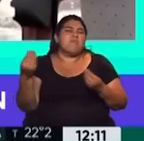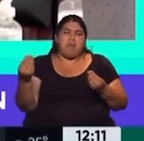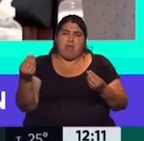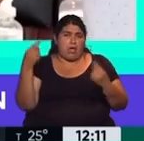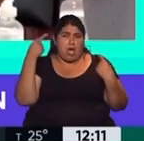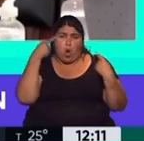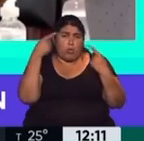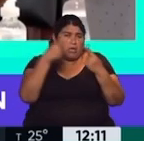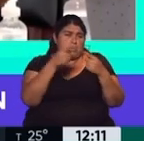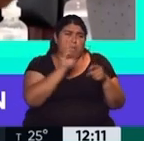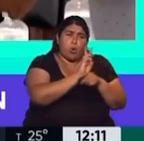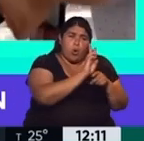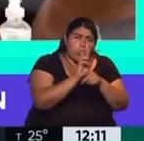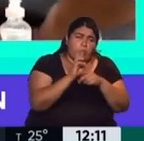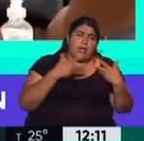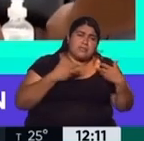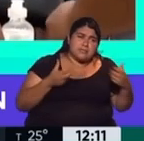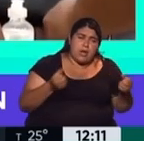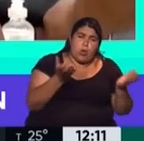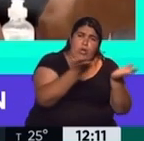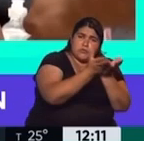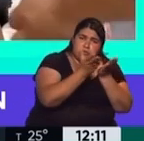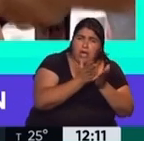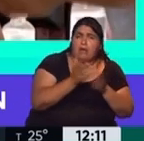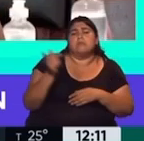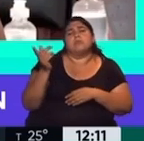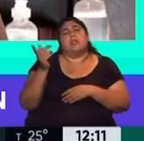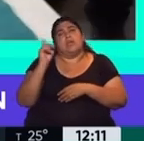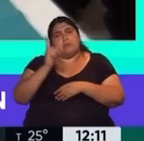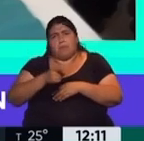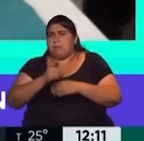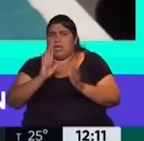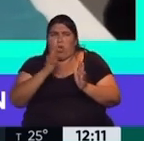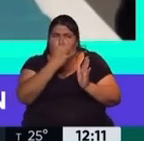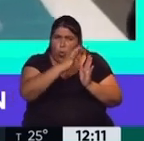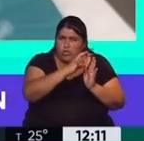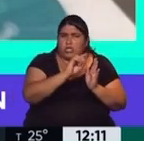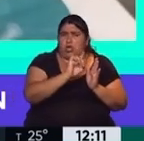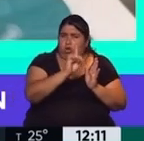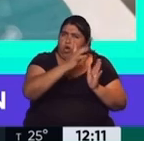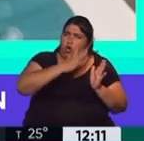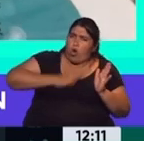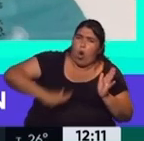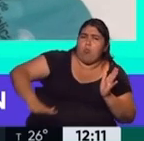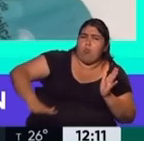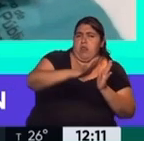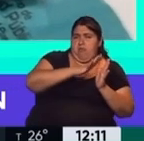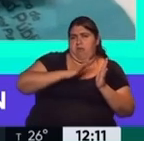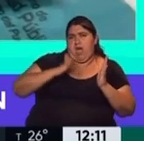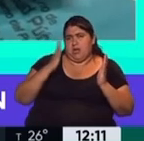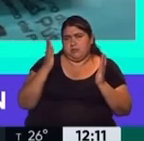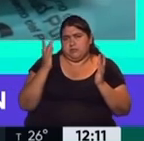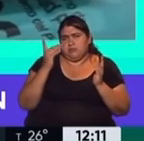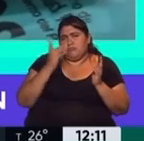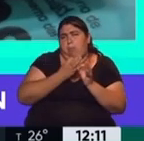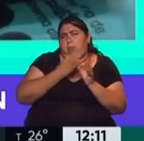salud los estudiantes sino de toda la comunidad universitaria ustedes piensan que en nuestra universidad vienen más de 65 mil estudiantes